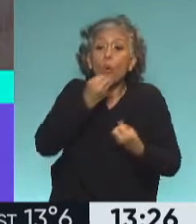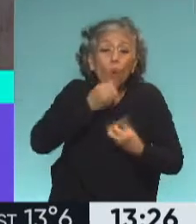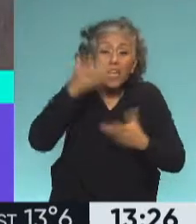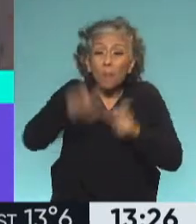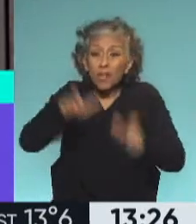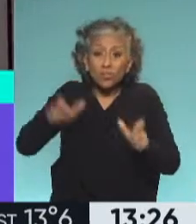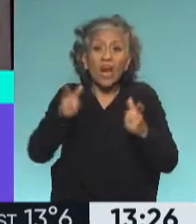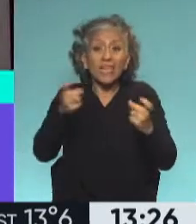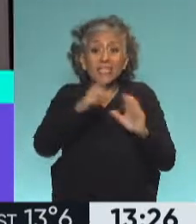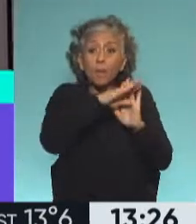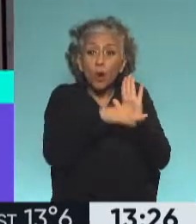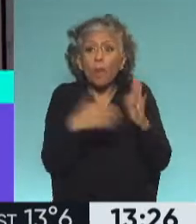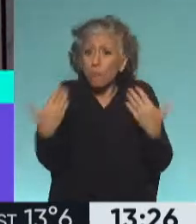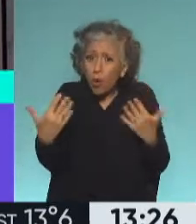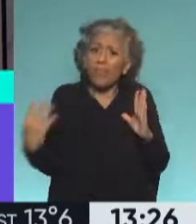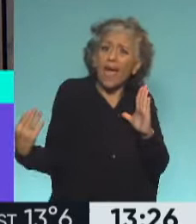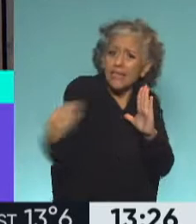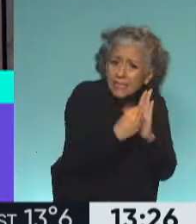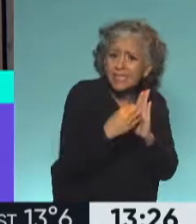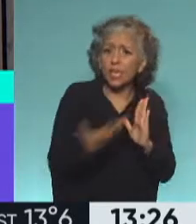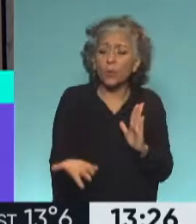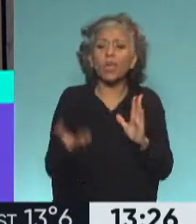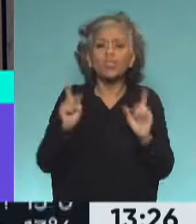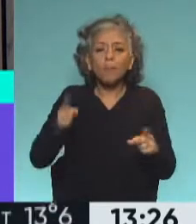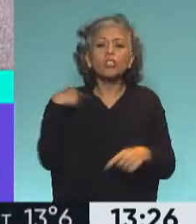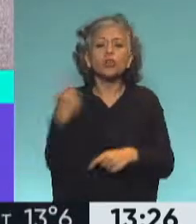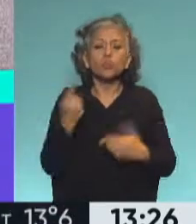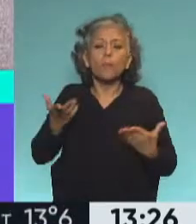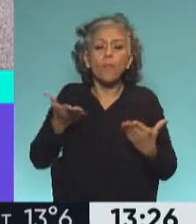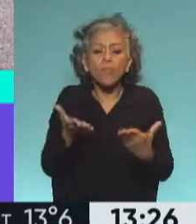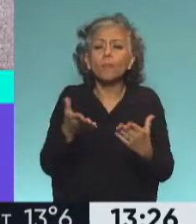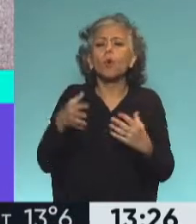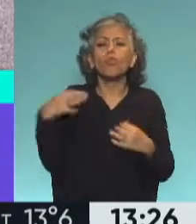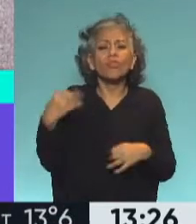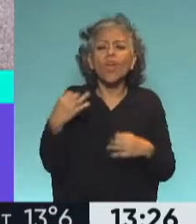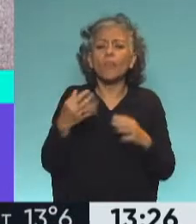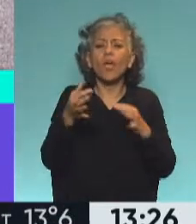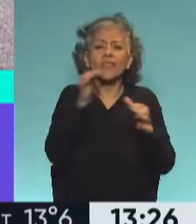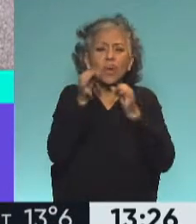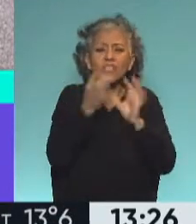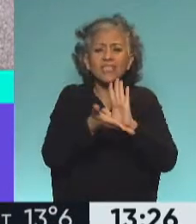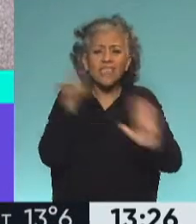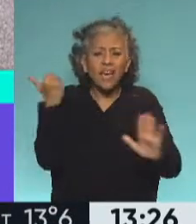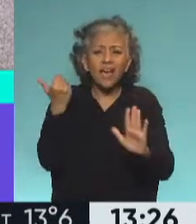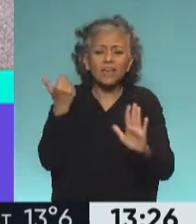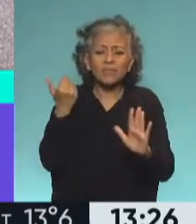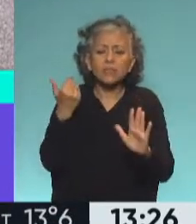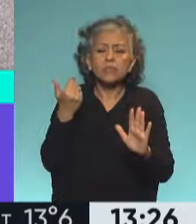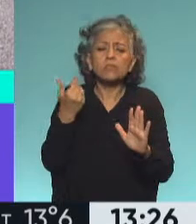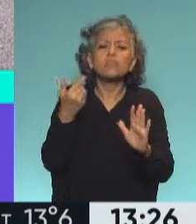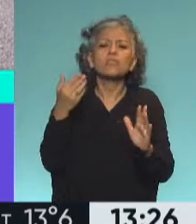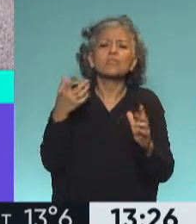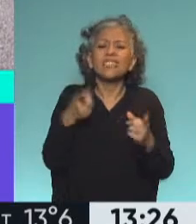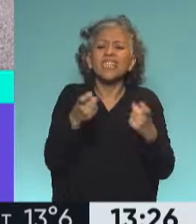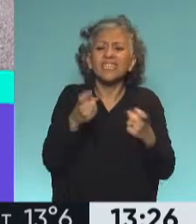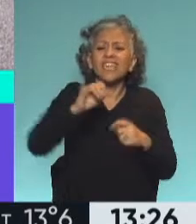este programa se pueda inscribir. Estamos pidiendo también que se quite la entrevista, que hasta el día de hoy es requisito para ingresar al